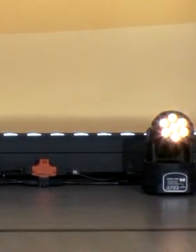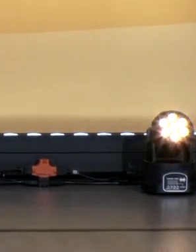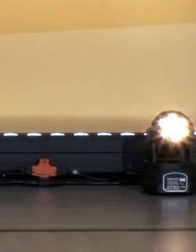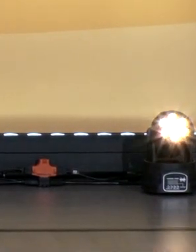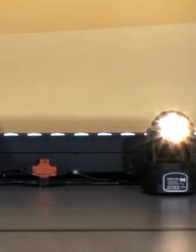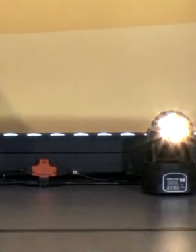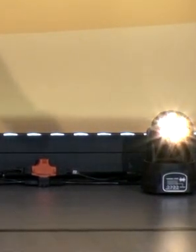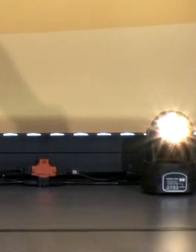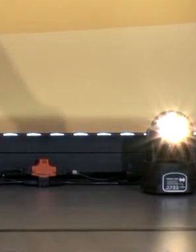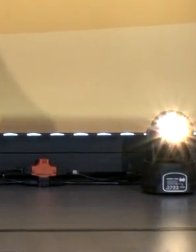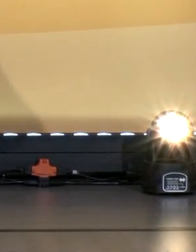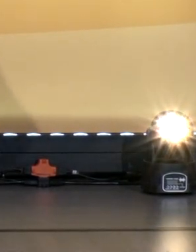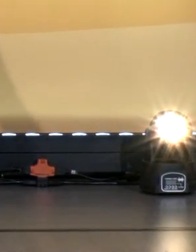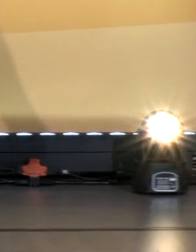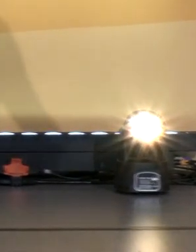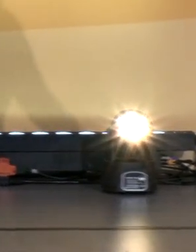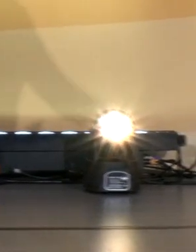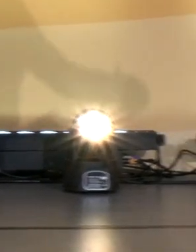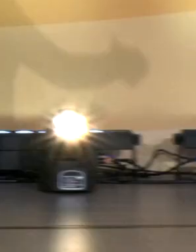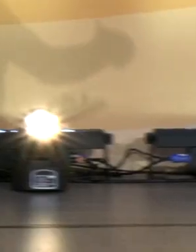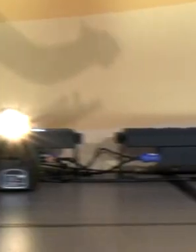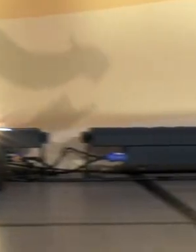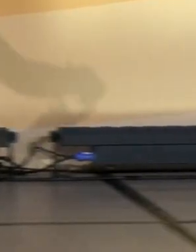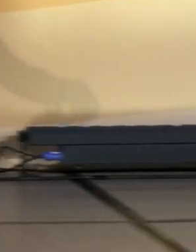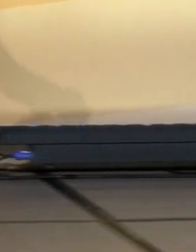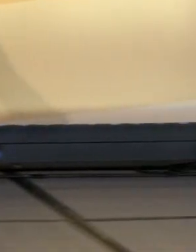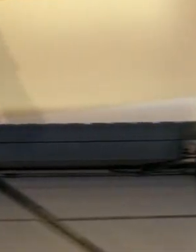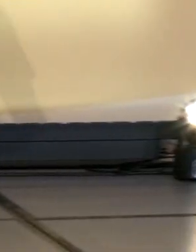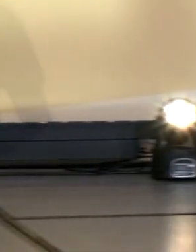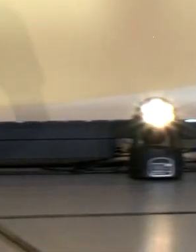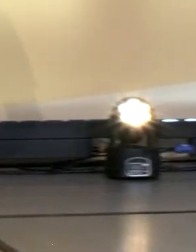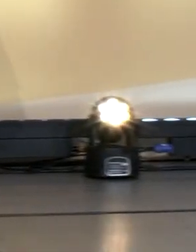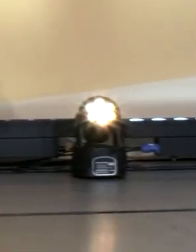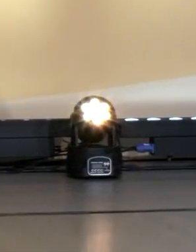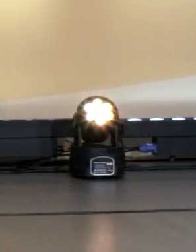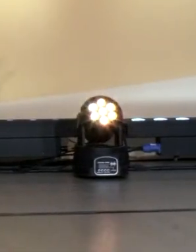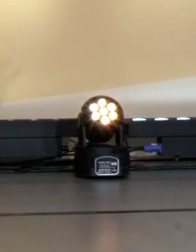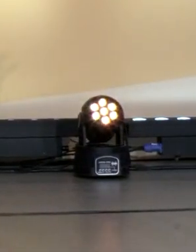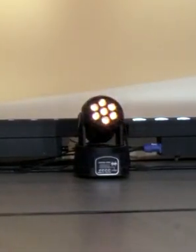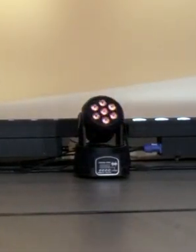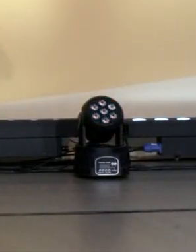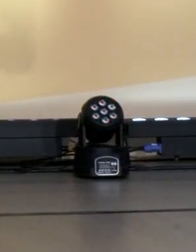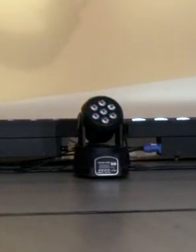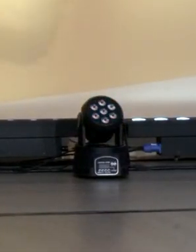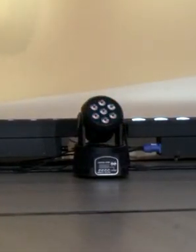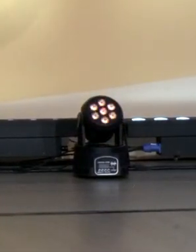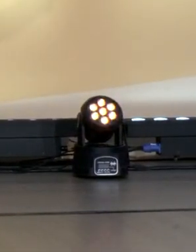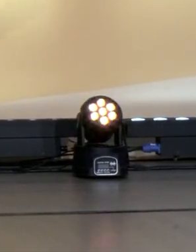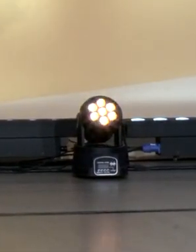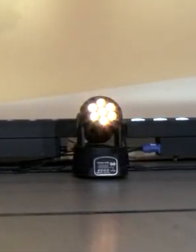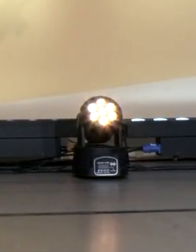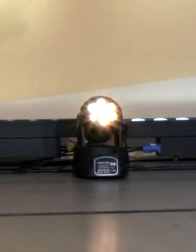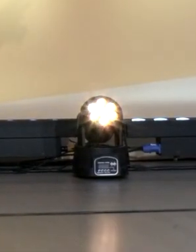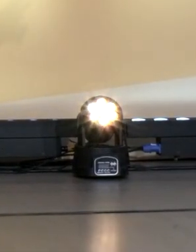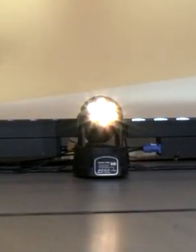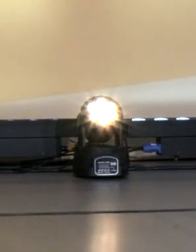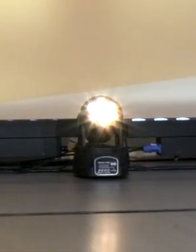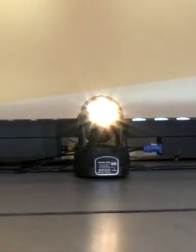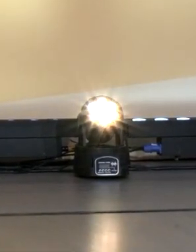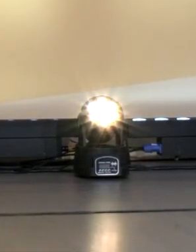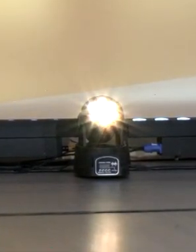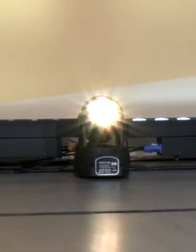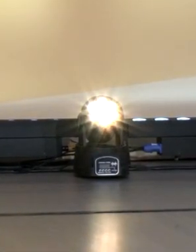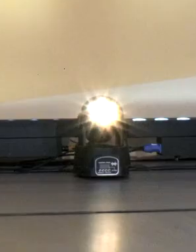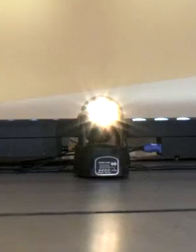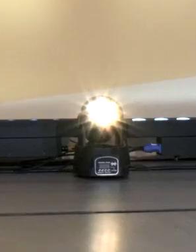¿Cómo hizo la combustión? ¿Cómo se movió el volante? ¿Cómo se prendió el...? Sepa. Pero lo